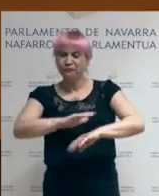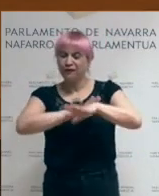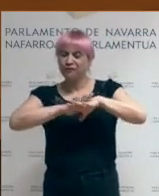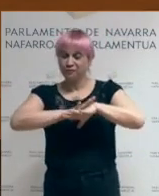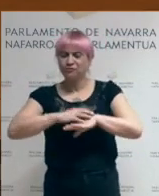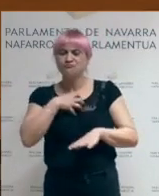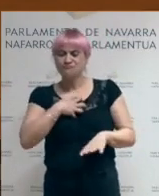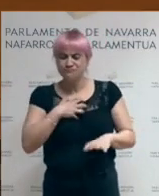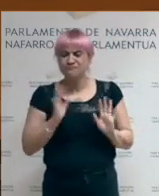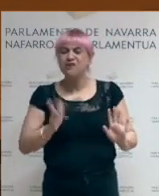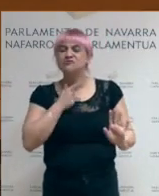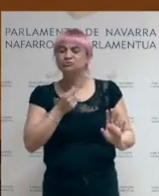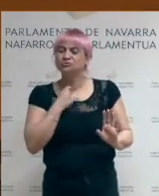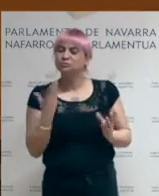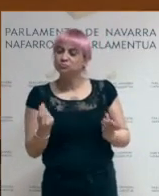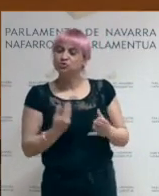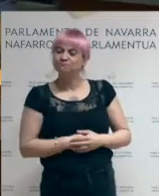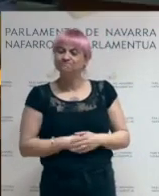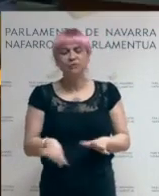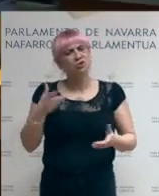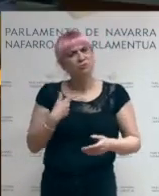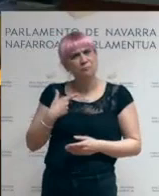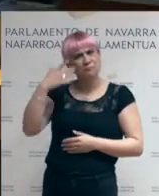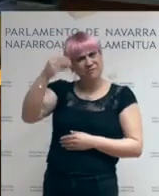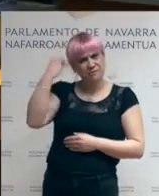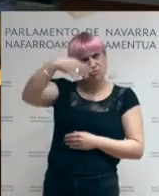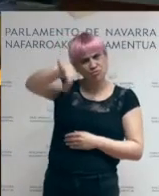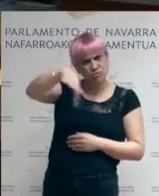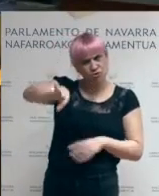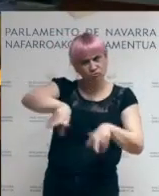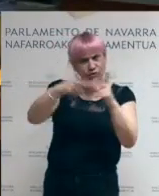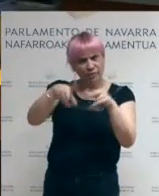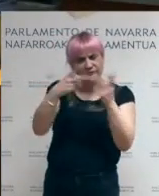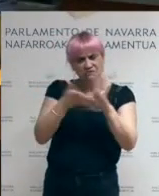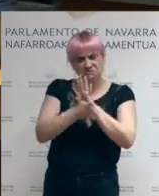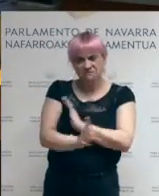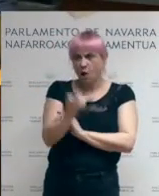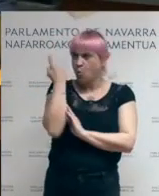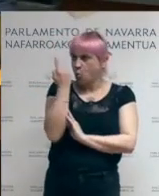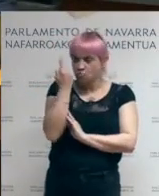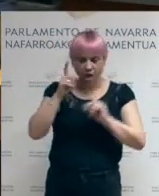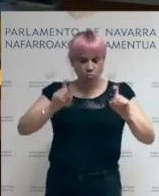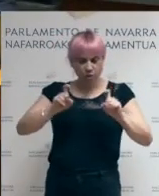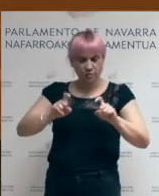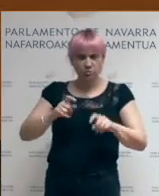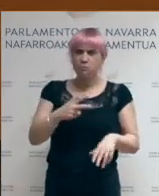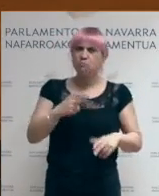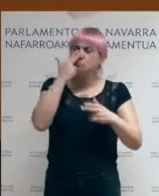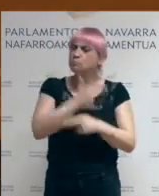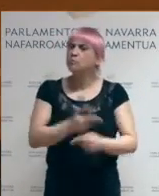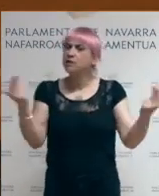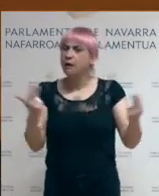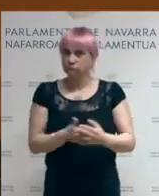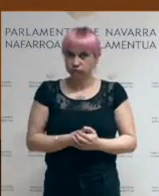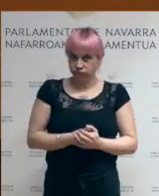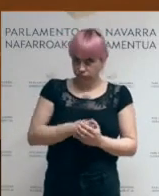Un sistema educativo único nos aboca a una sociedad de pensamiento único, una sociedad donde solo se tiene derecho a una educación pública. ¿Recuerdan? Una educación